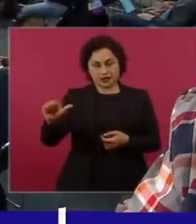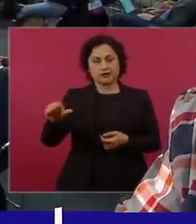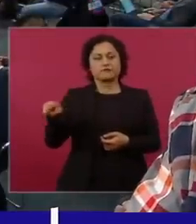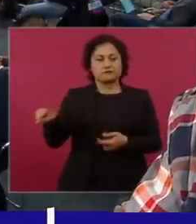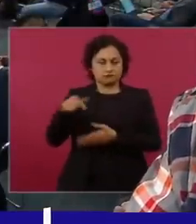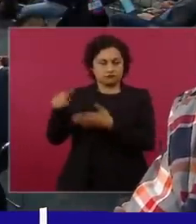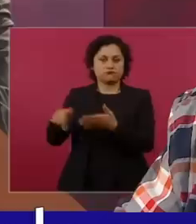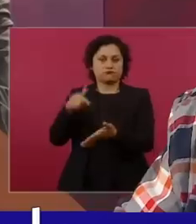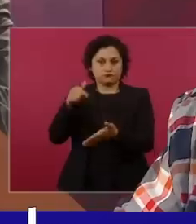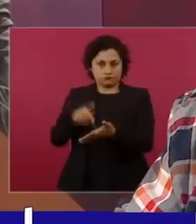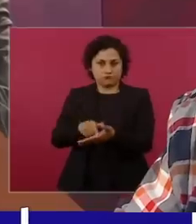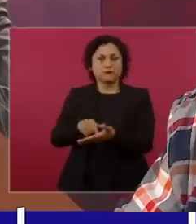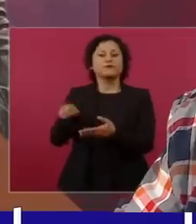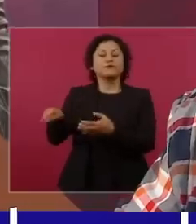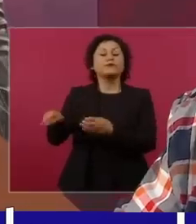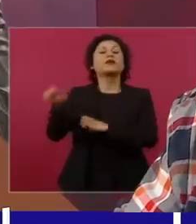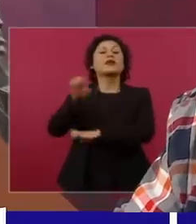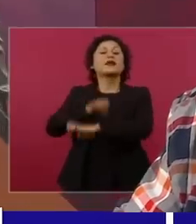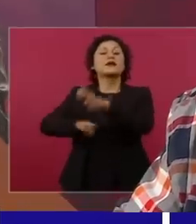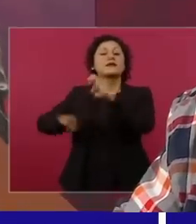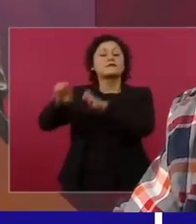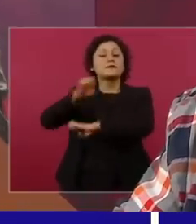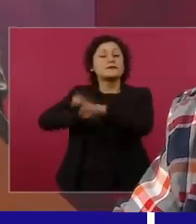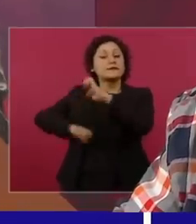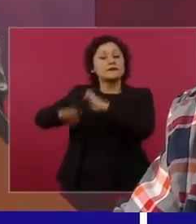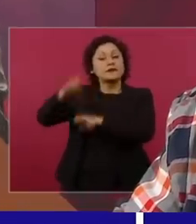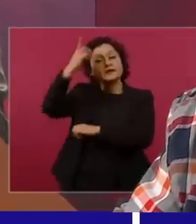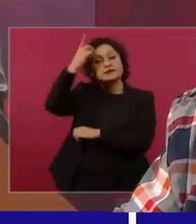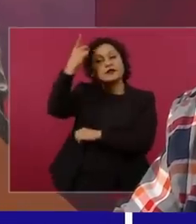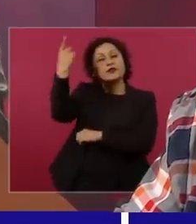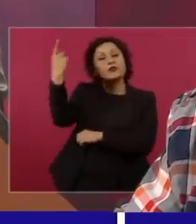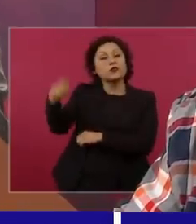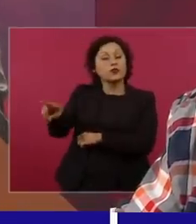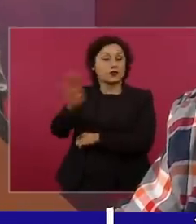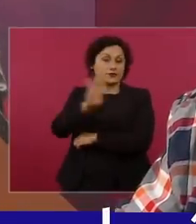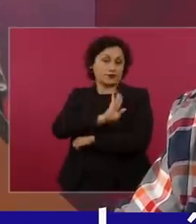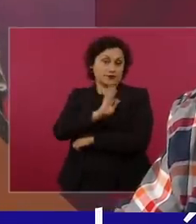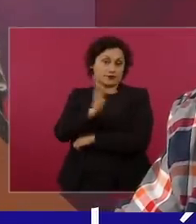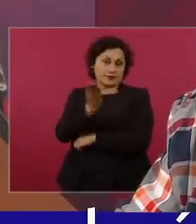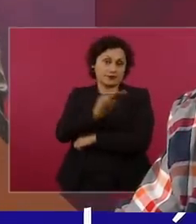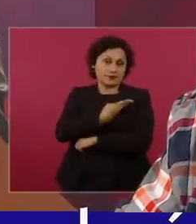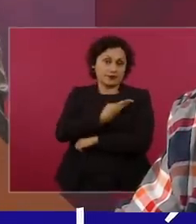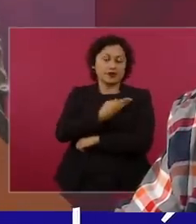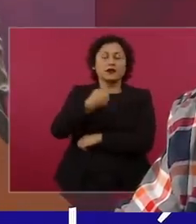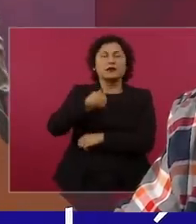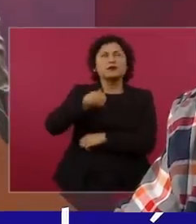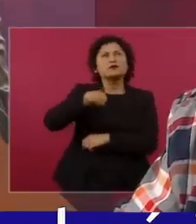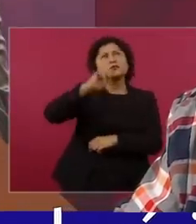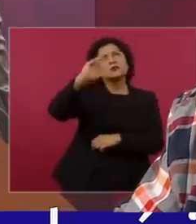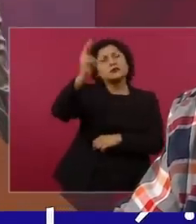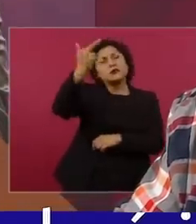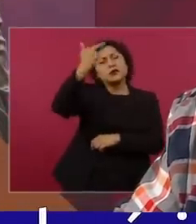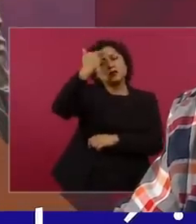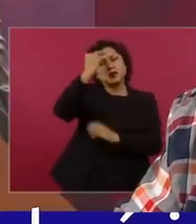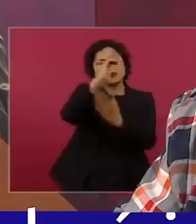Y era una empresa, es una empresa española. Me acuerdo que el contrato